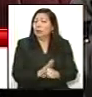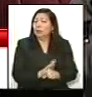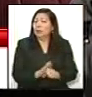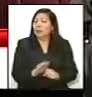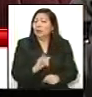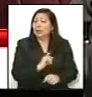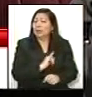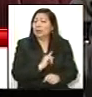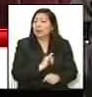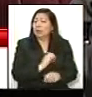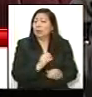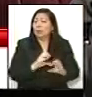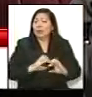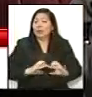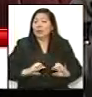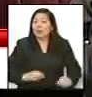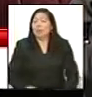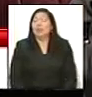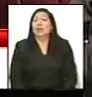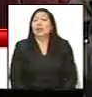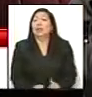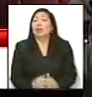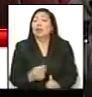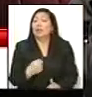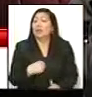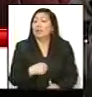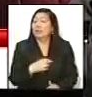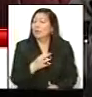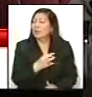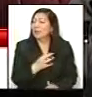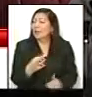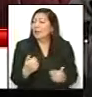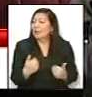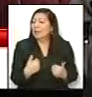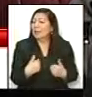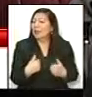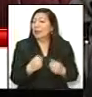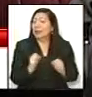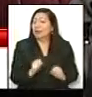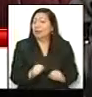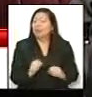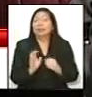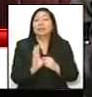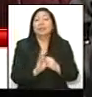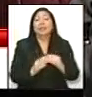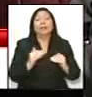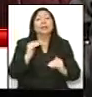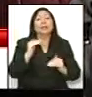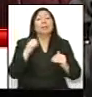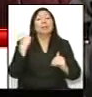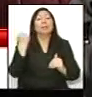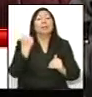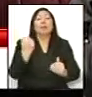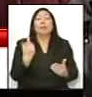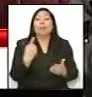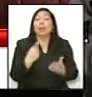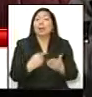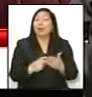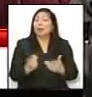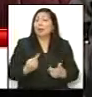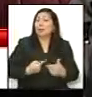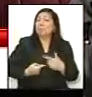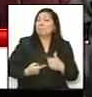de una institución como el Parlamento. Con nosotros o sin nosotros, tiene que ser la garantía del equilibrio de poderes, para que no